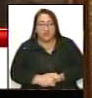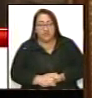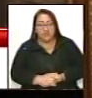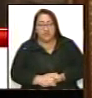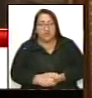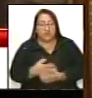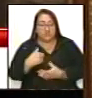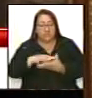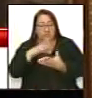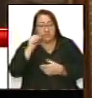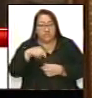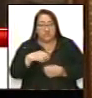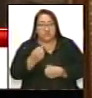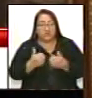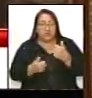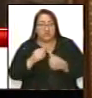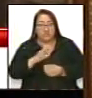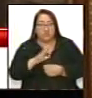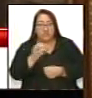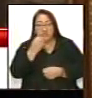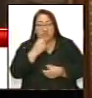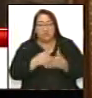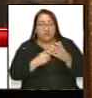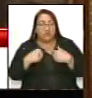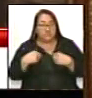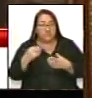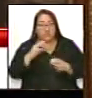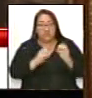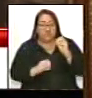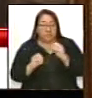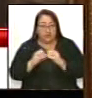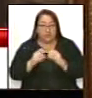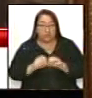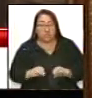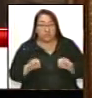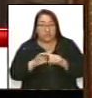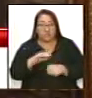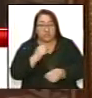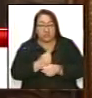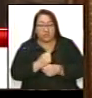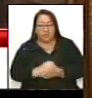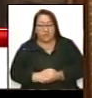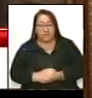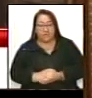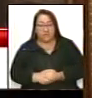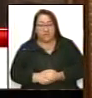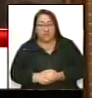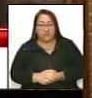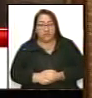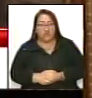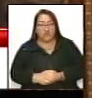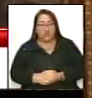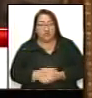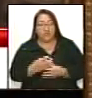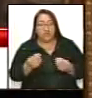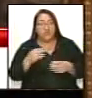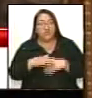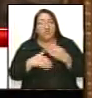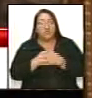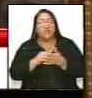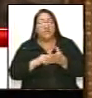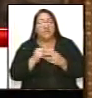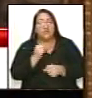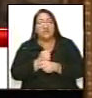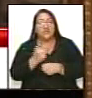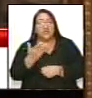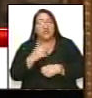Estamos aprendiendo aquí cuáles son los alimentos que debemos priorizar. Esa es nuestra labor. No somos uno, somos muchos, somos miles, y ahora a